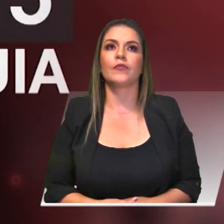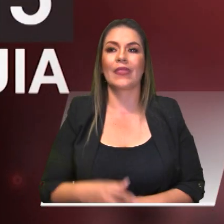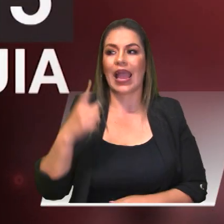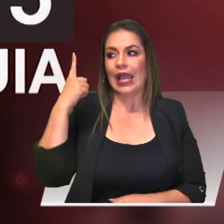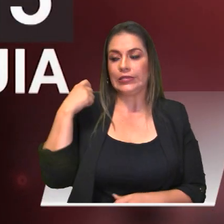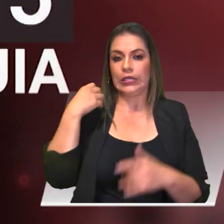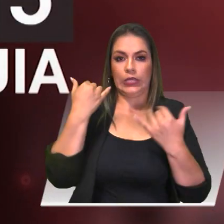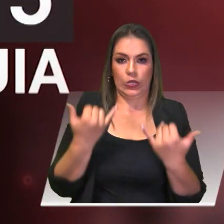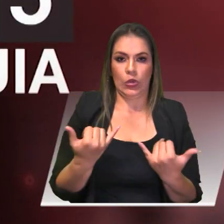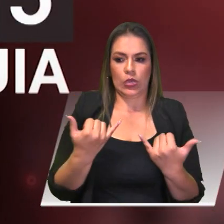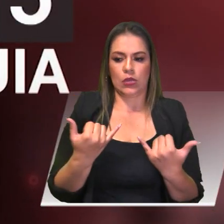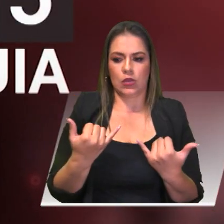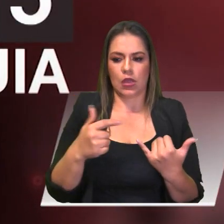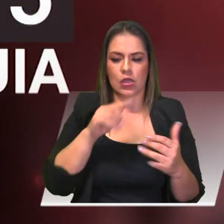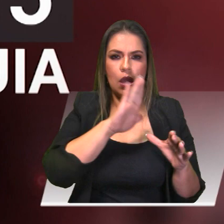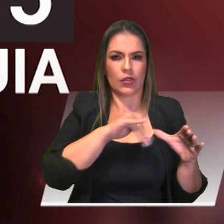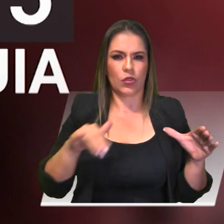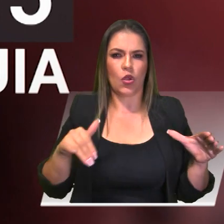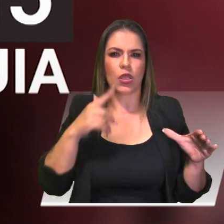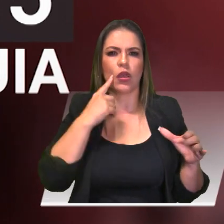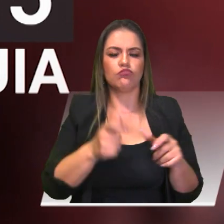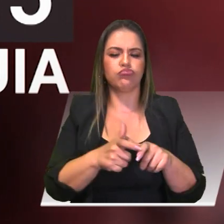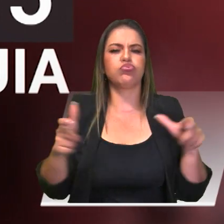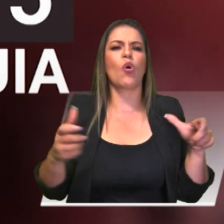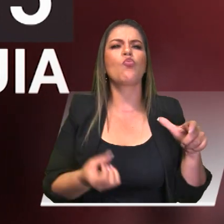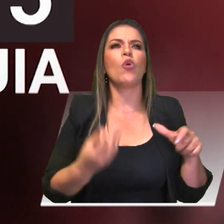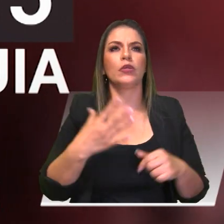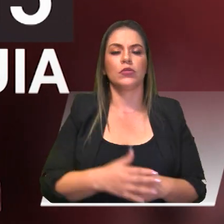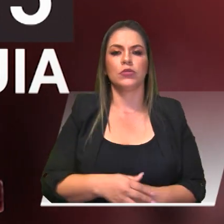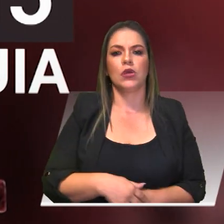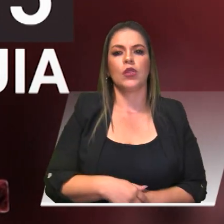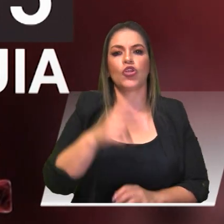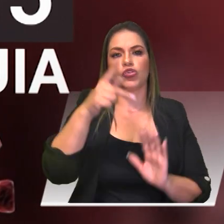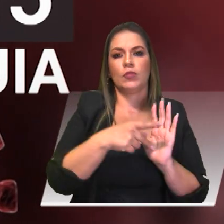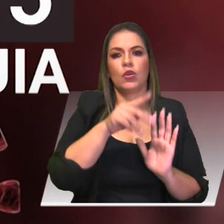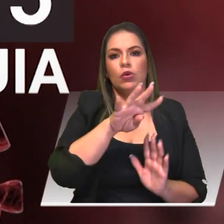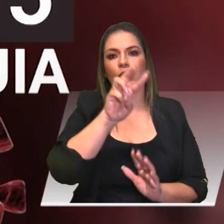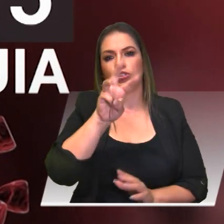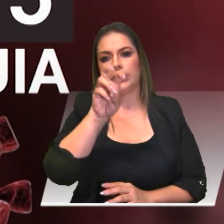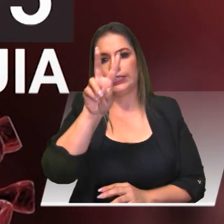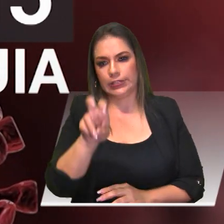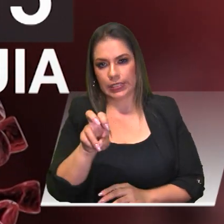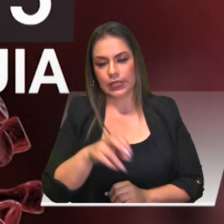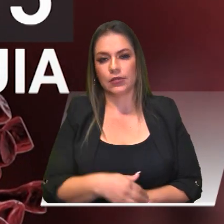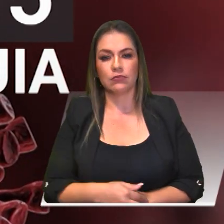registraron 2.487 nuevos infectados, con lo cual alcanzó un total de